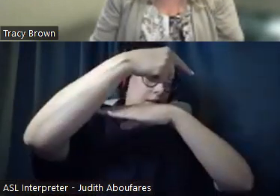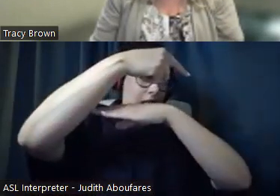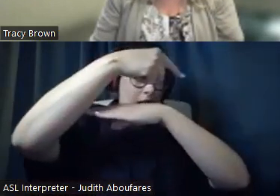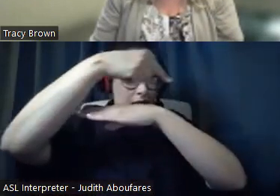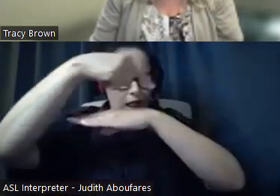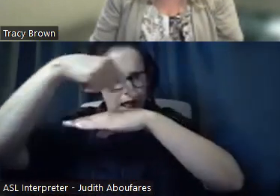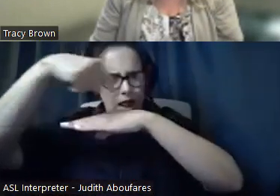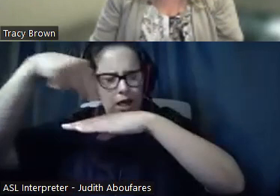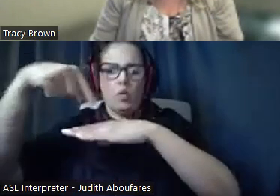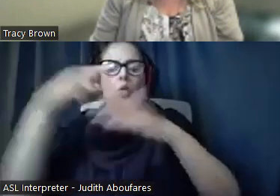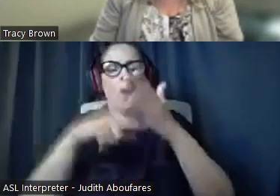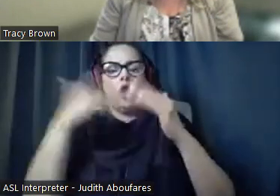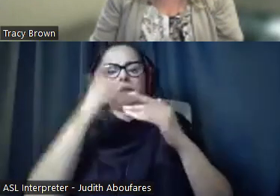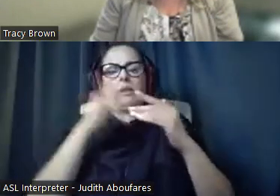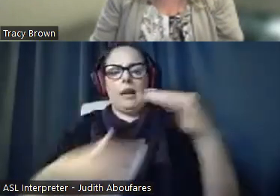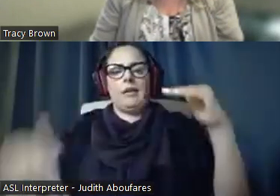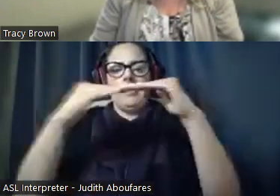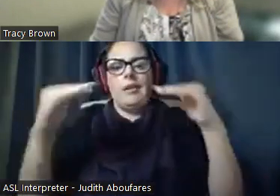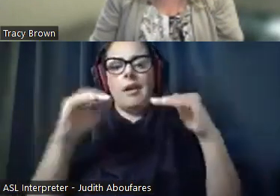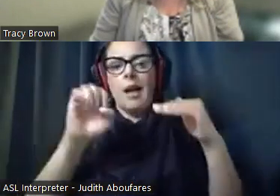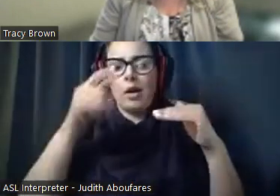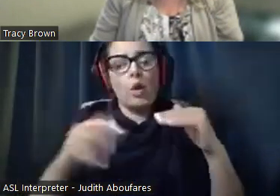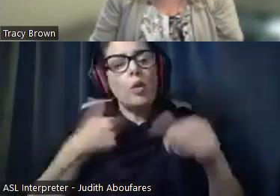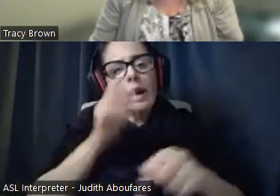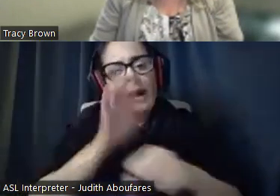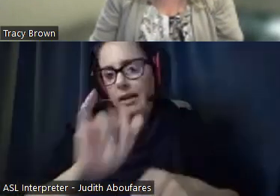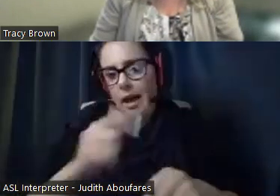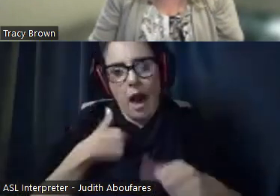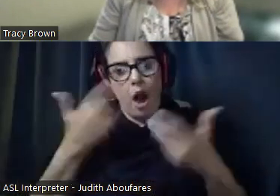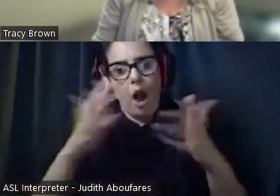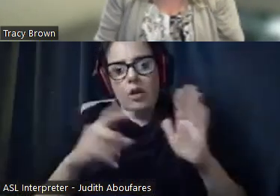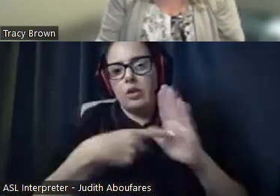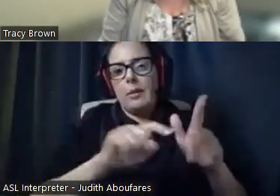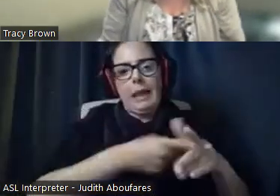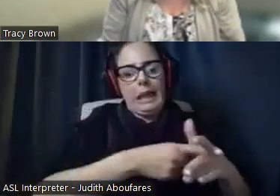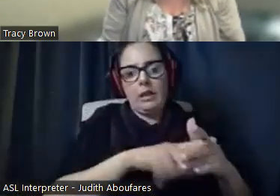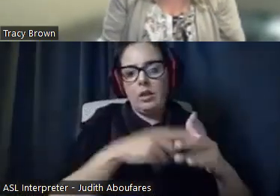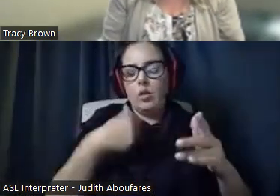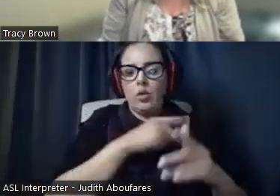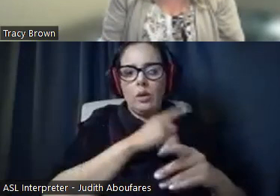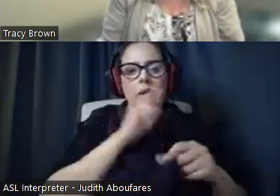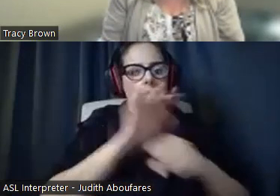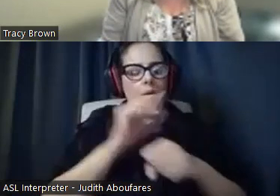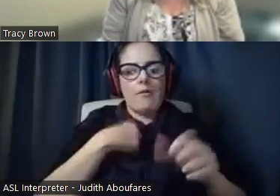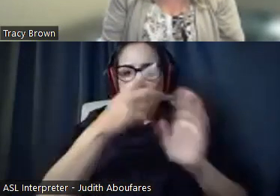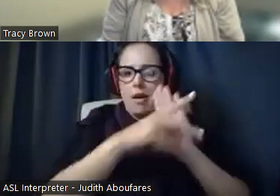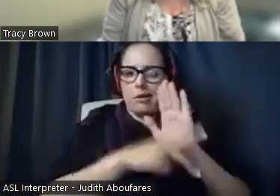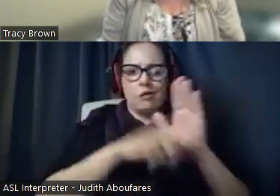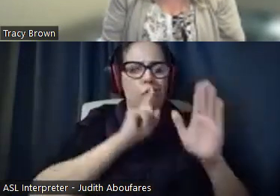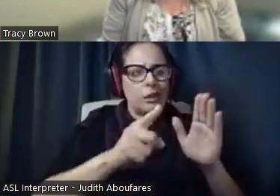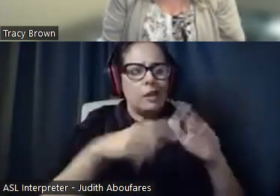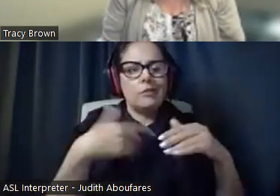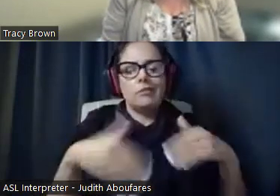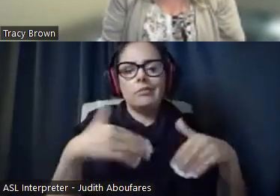esta balanza en lo que se refiere a la equidad. Estamos comprometidos a hacer esto y tenemos